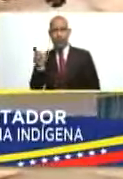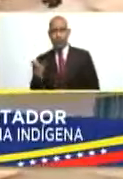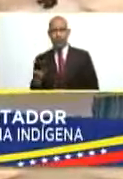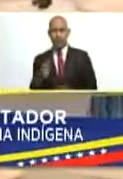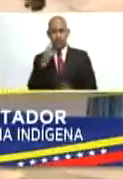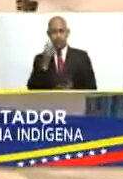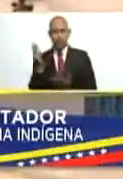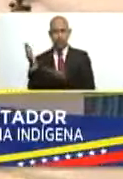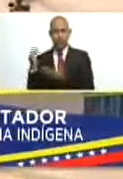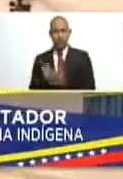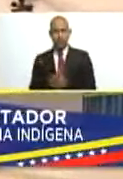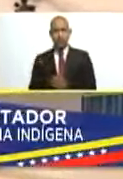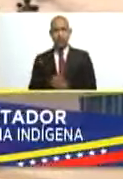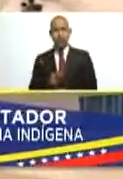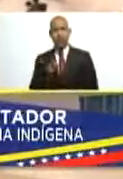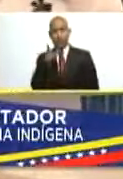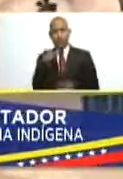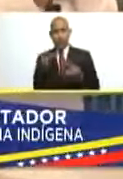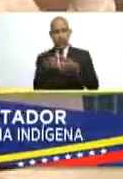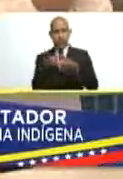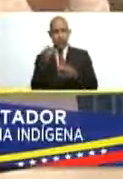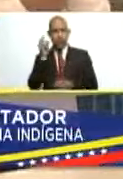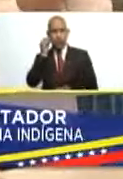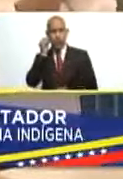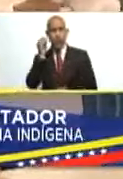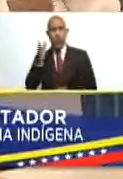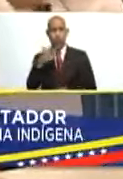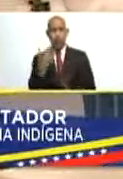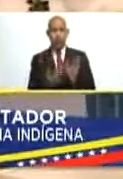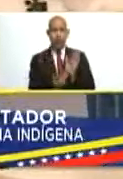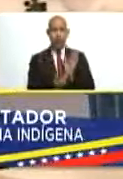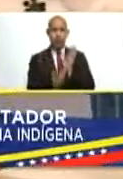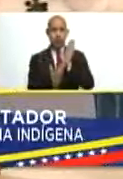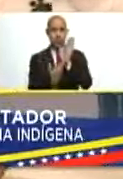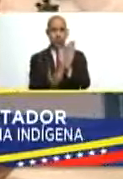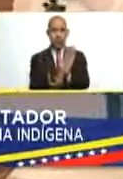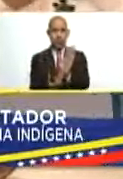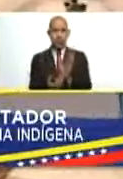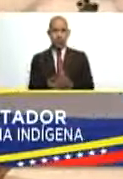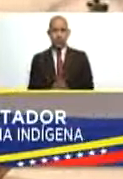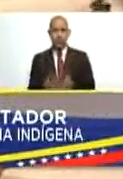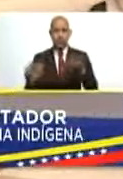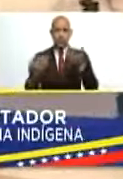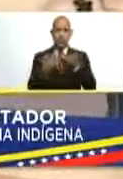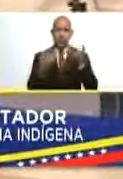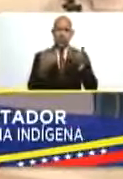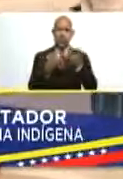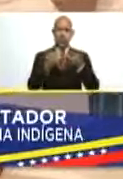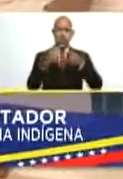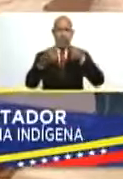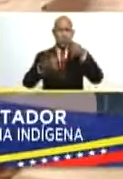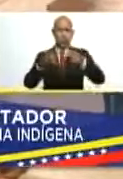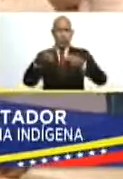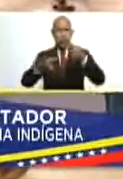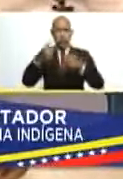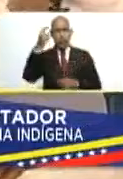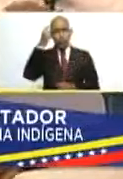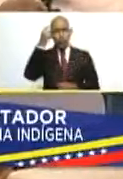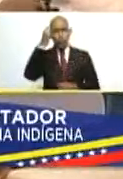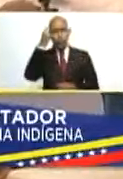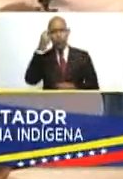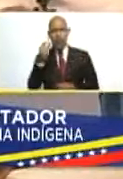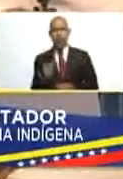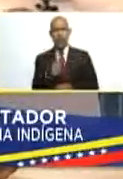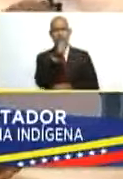Vidal. Estas mujeres pudiesen representar la lucha de que se da en cada territorio, en